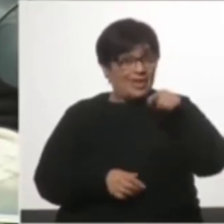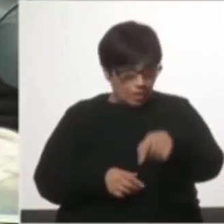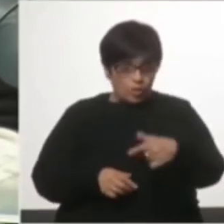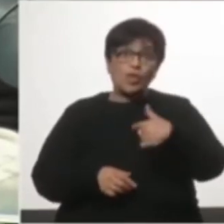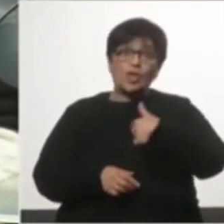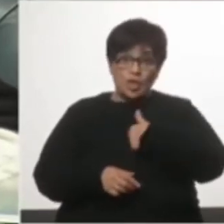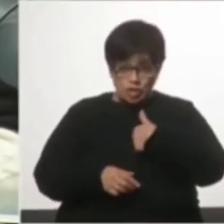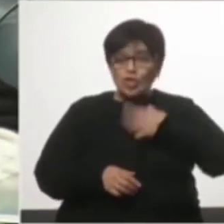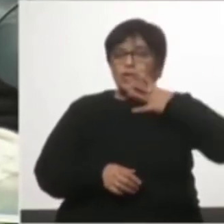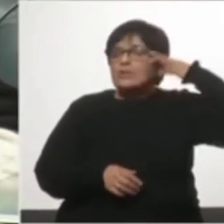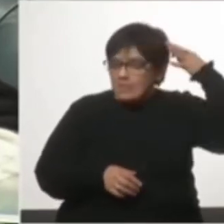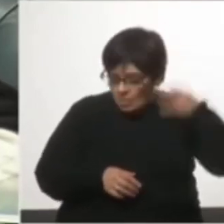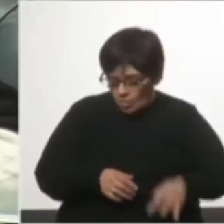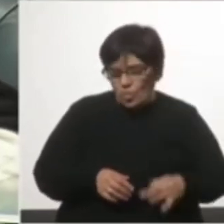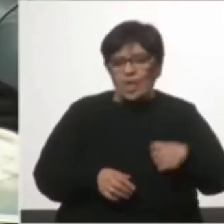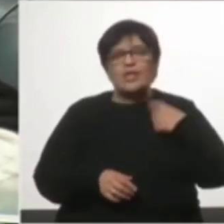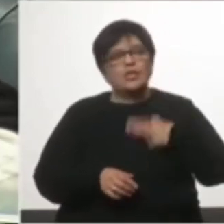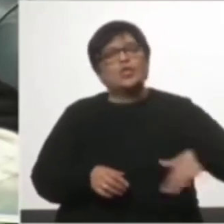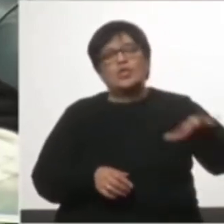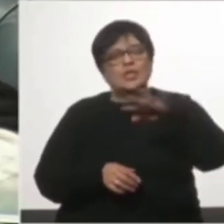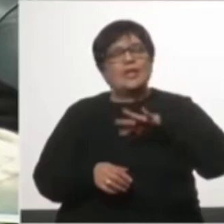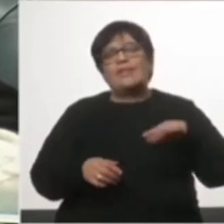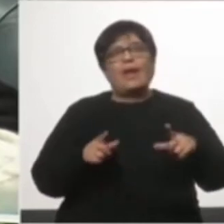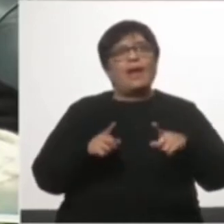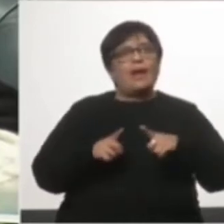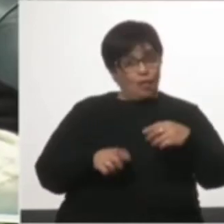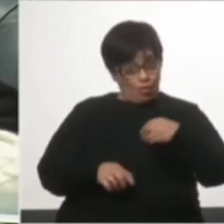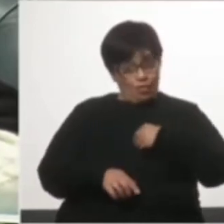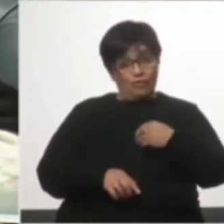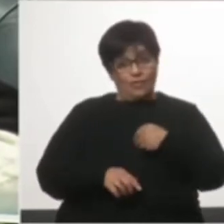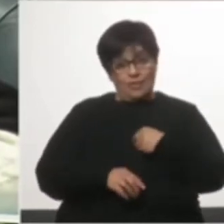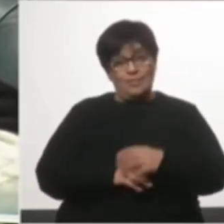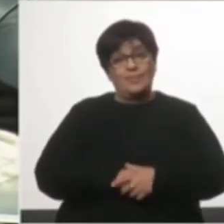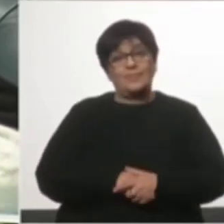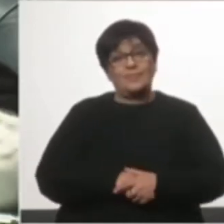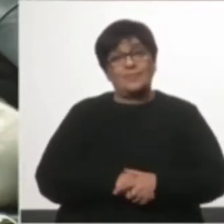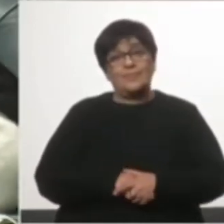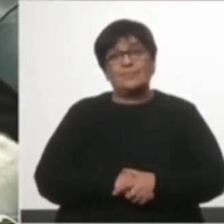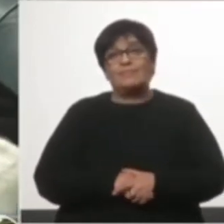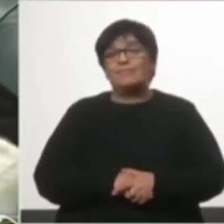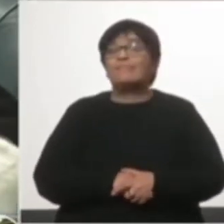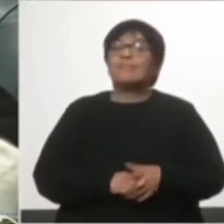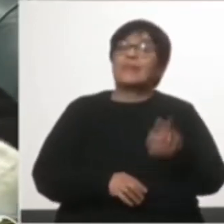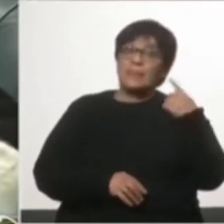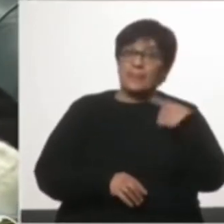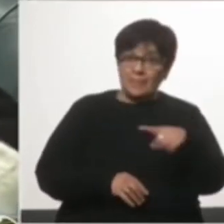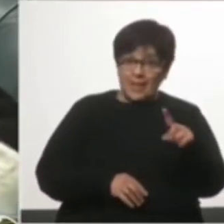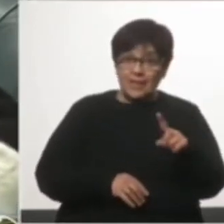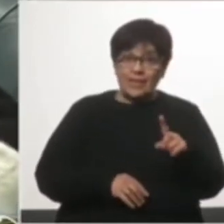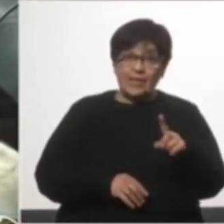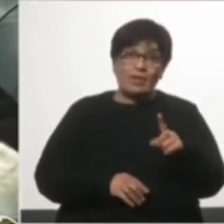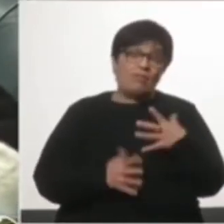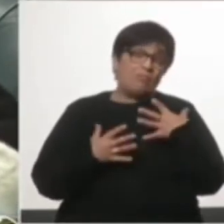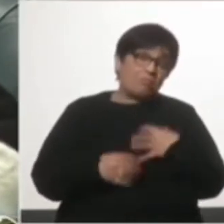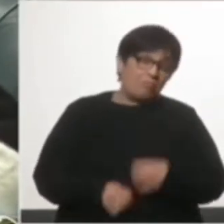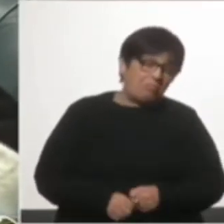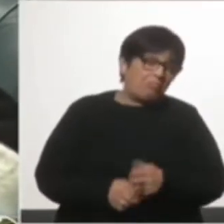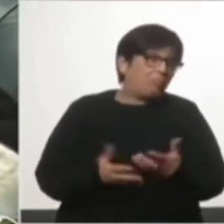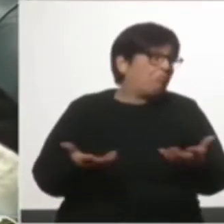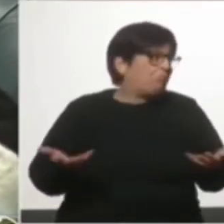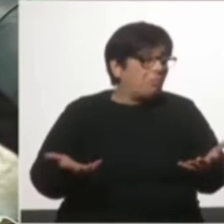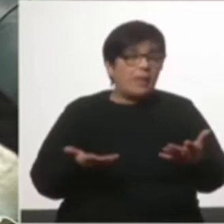estoy convencida la sociedad toda esperaba. No obstante, esta frustración en el